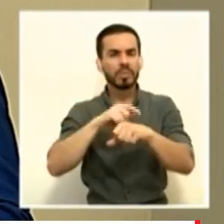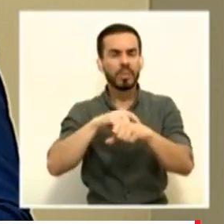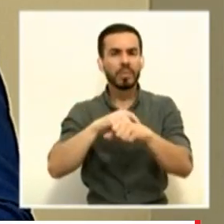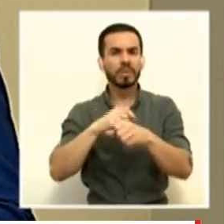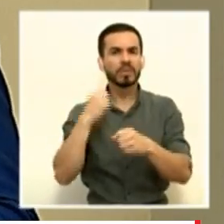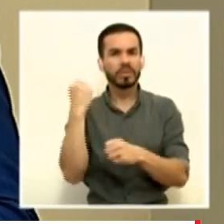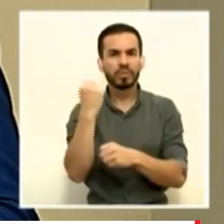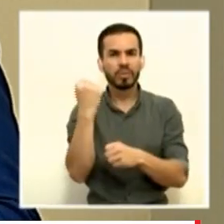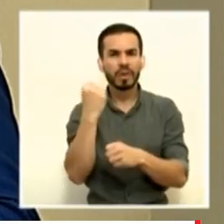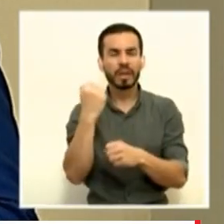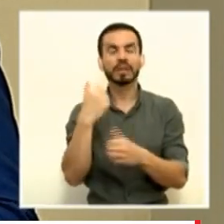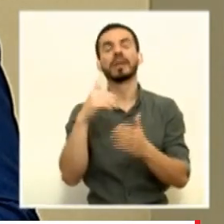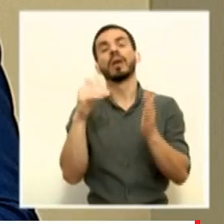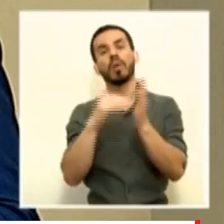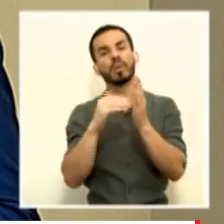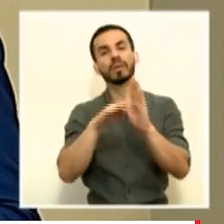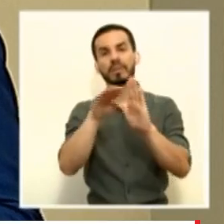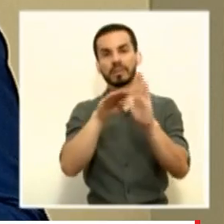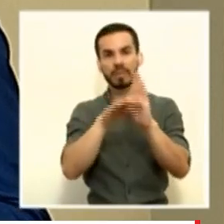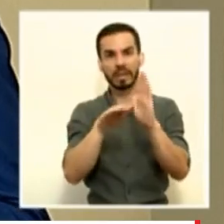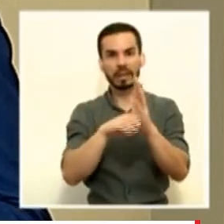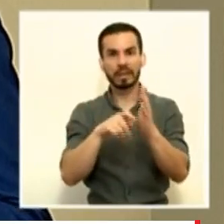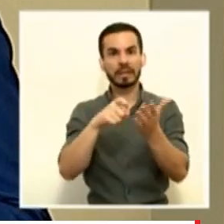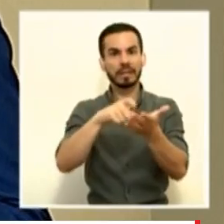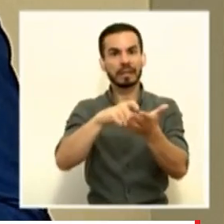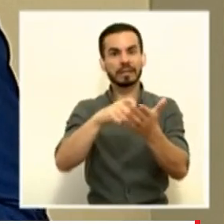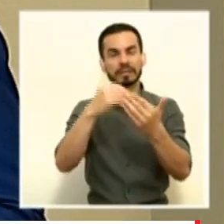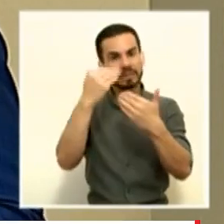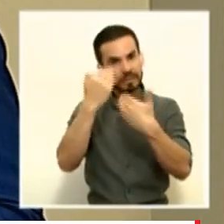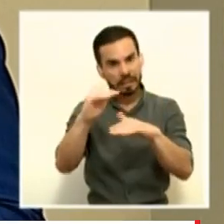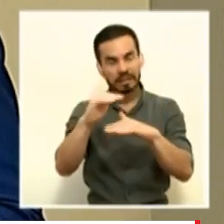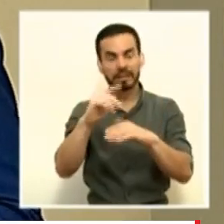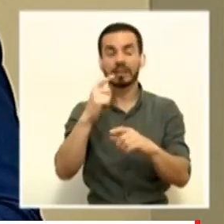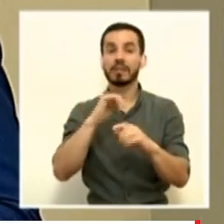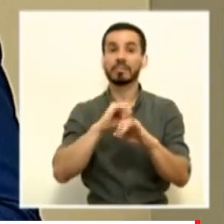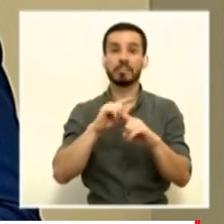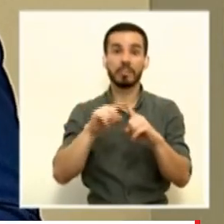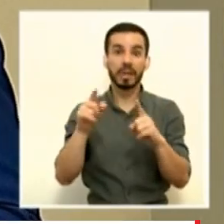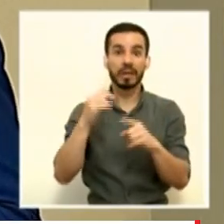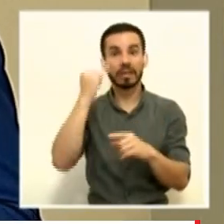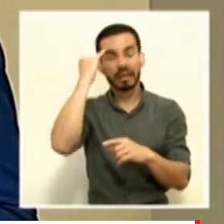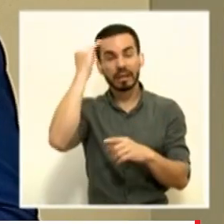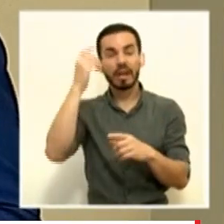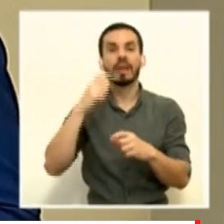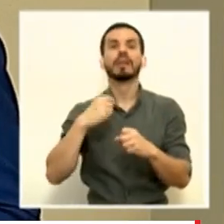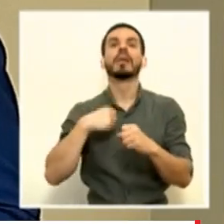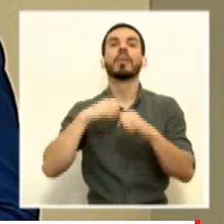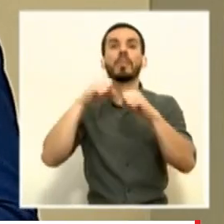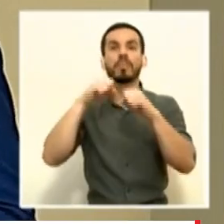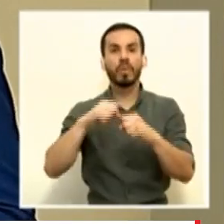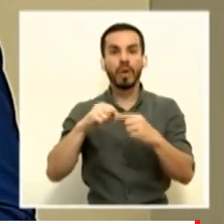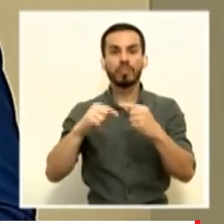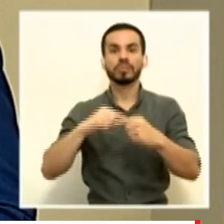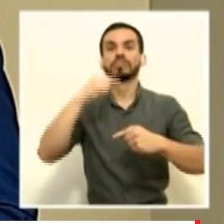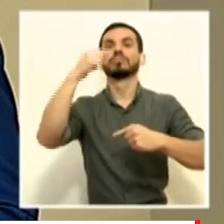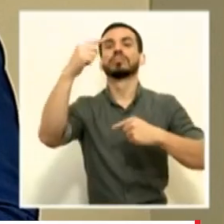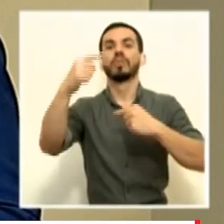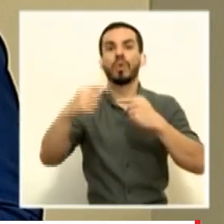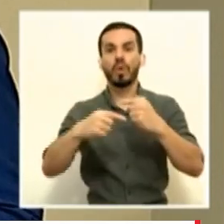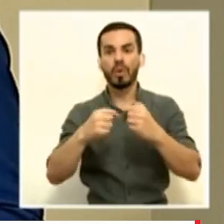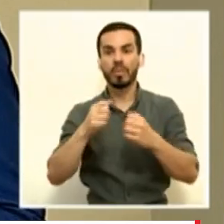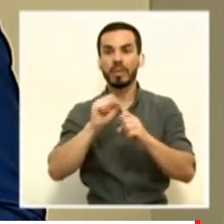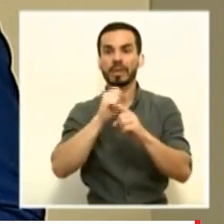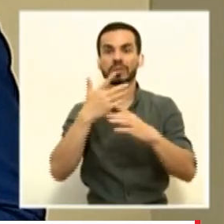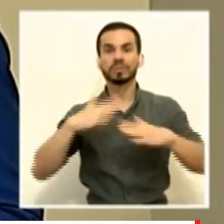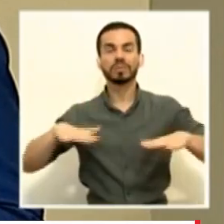fuerte, pues eventualmente tendremos que tomar otra vez medidas restrictivas, pero la idea es que podamos retomar la sociedad lo más cercano